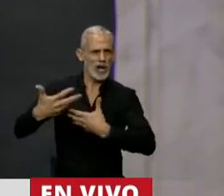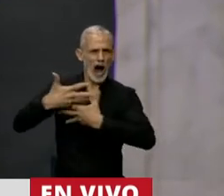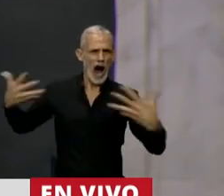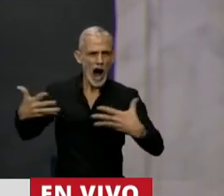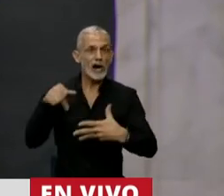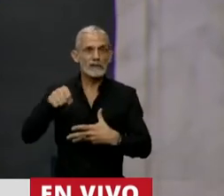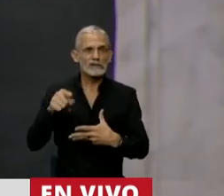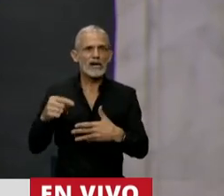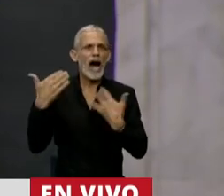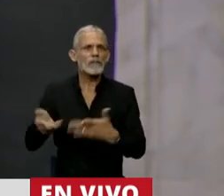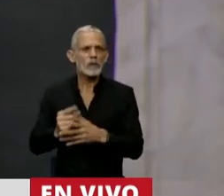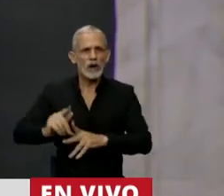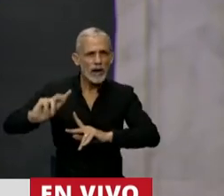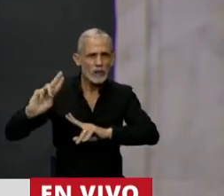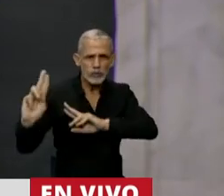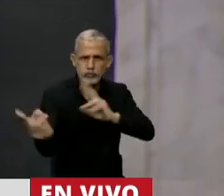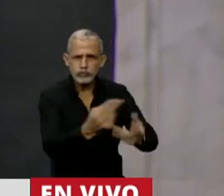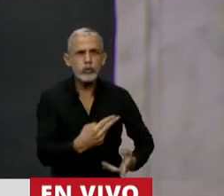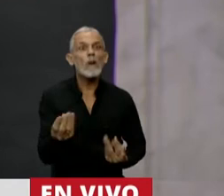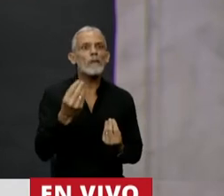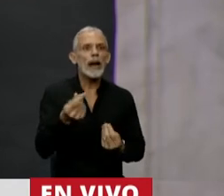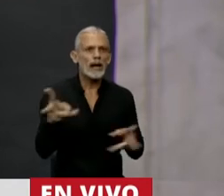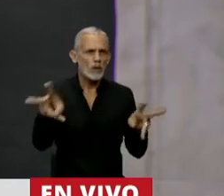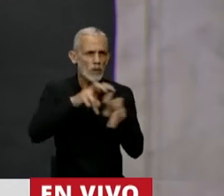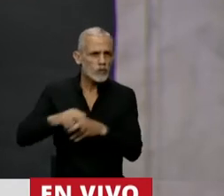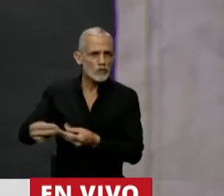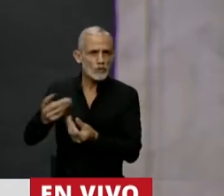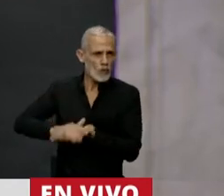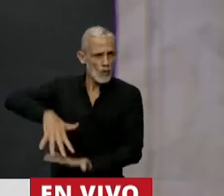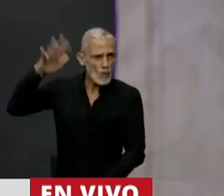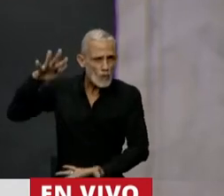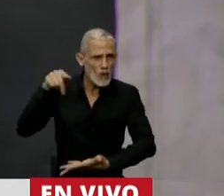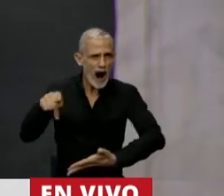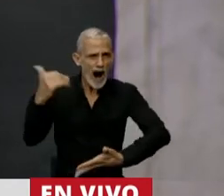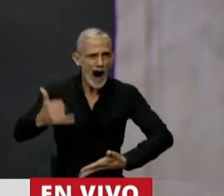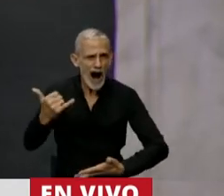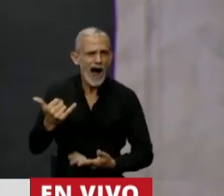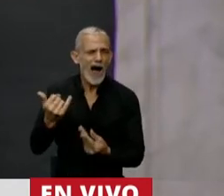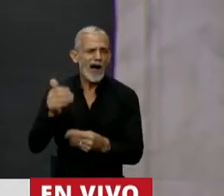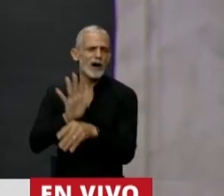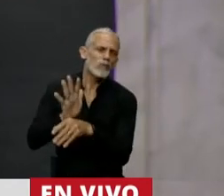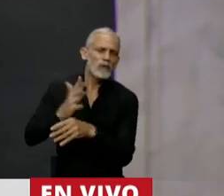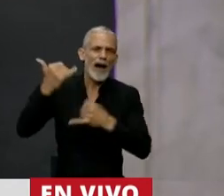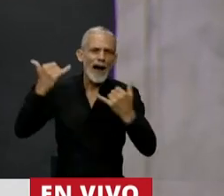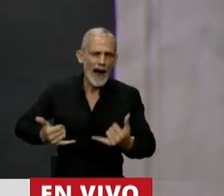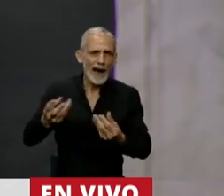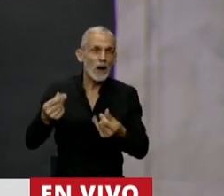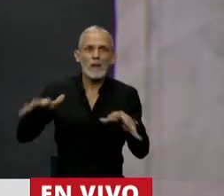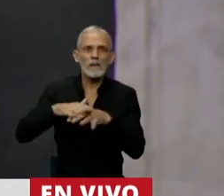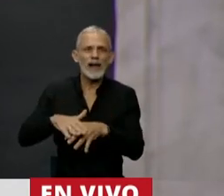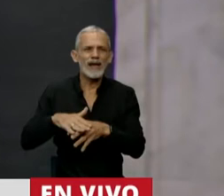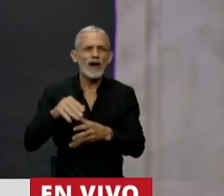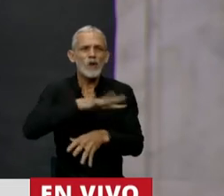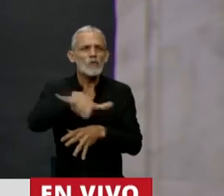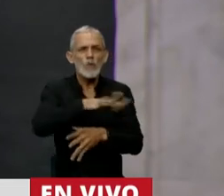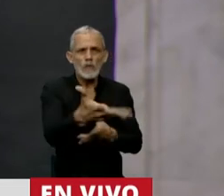se valieron del genocidio para multiplicar sus ganancias a sangre y fuego y generaron esta